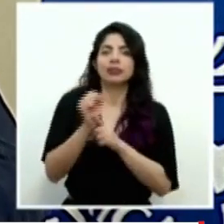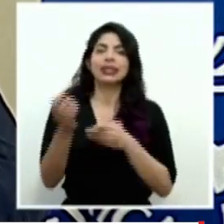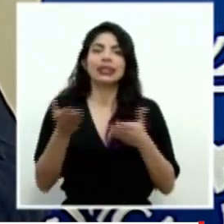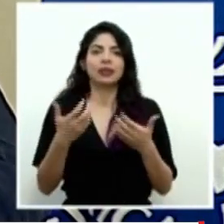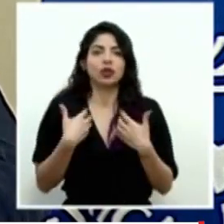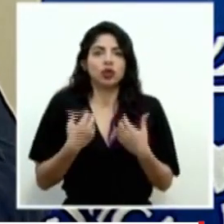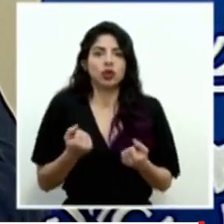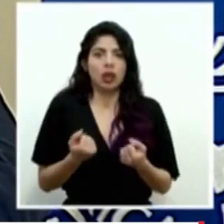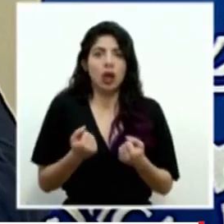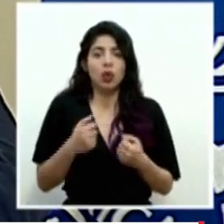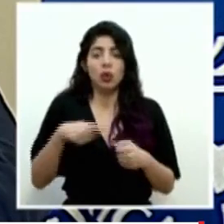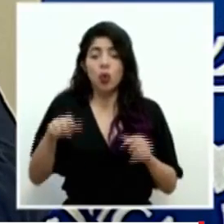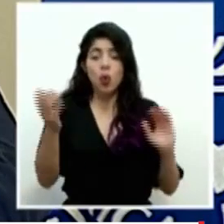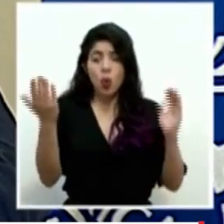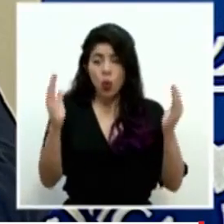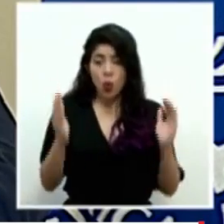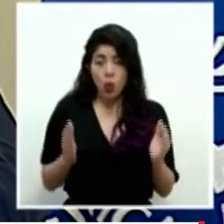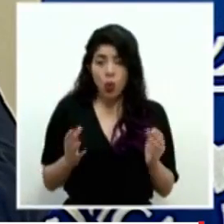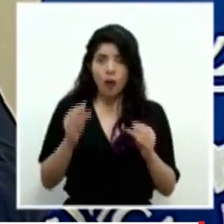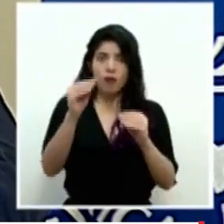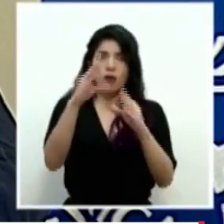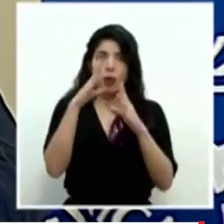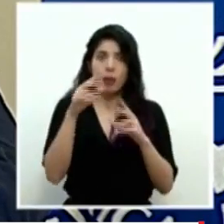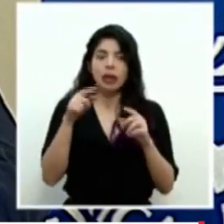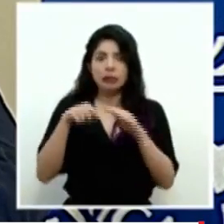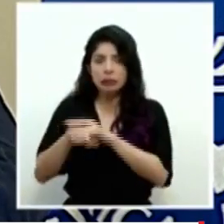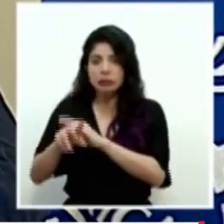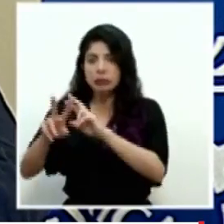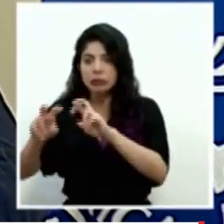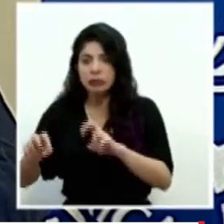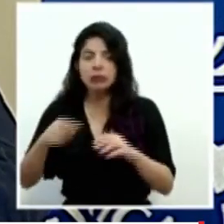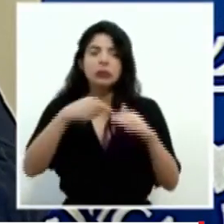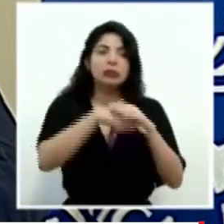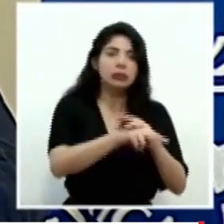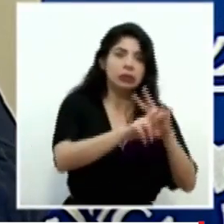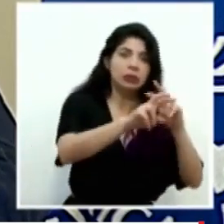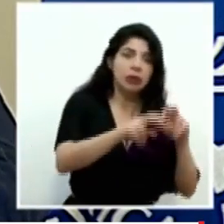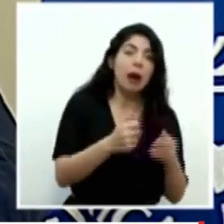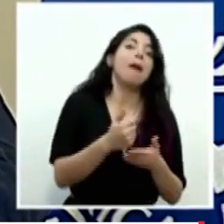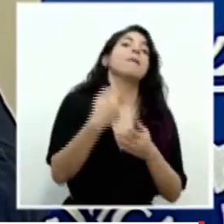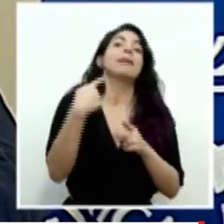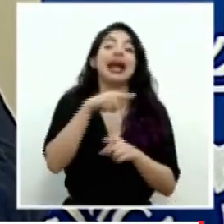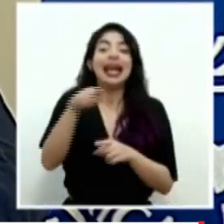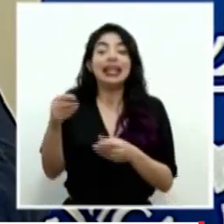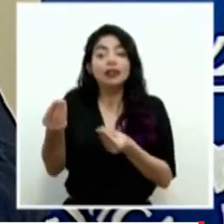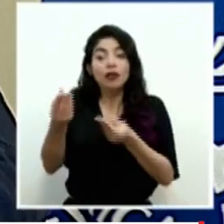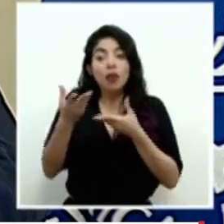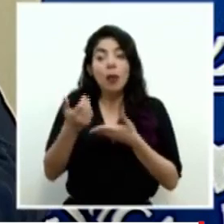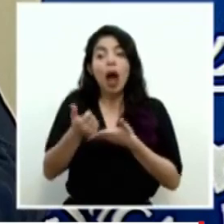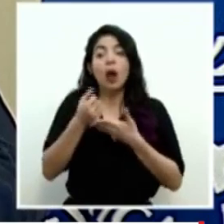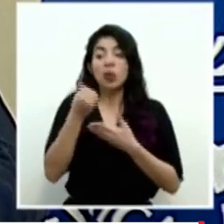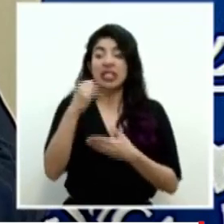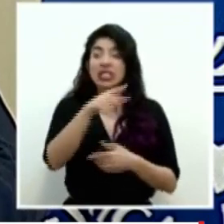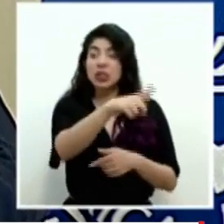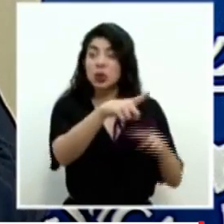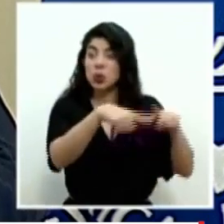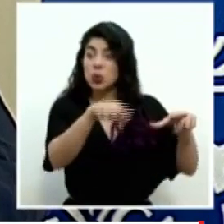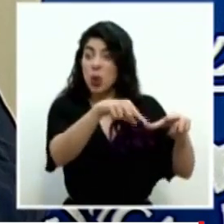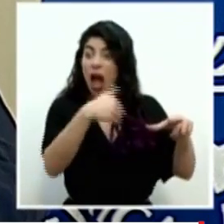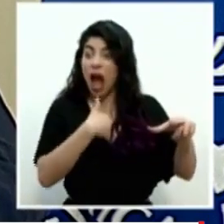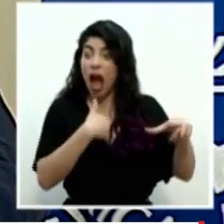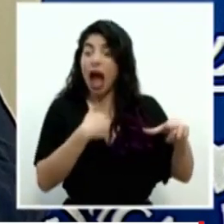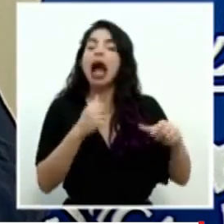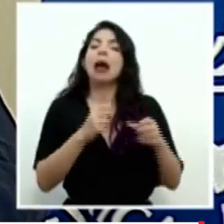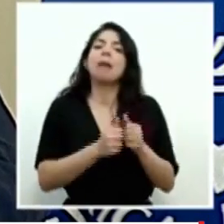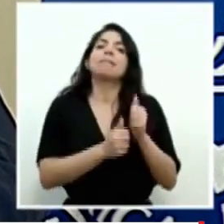eso nosotros hacemos la comparación y también determinamos si existe una necesidad de hacer más pruebas en esos lugares. Pero obviamente dependiendo